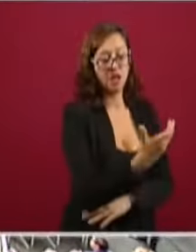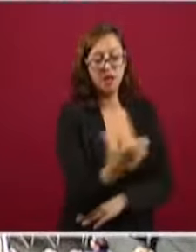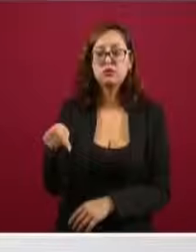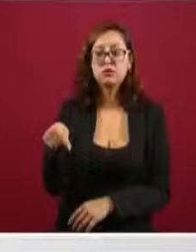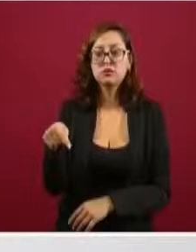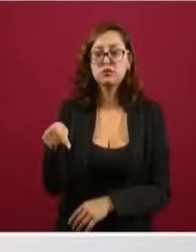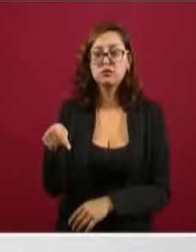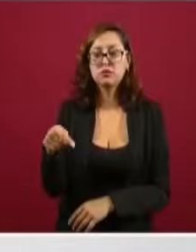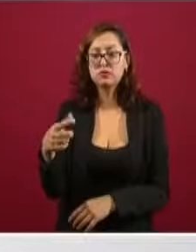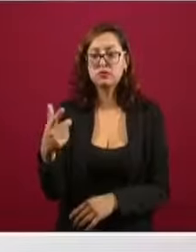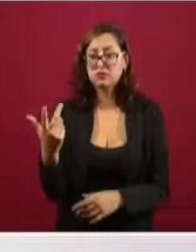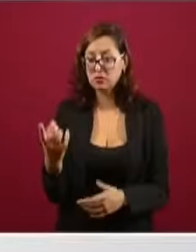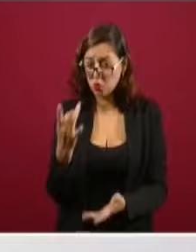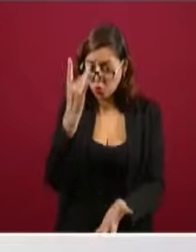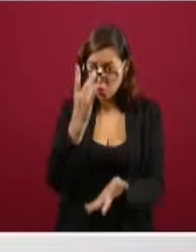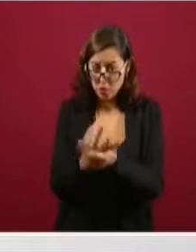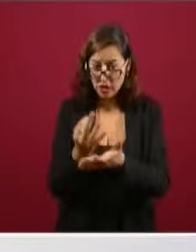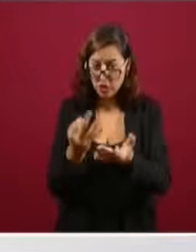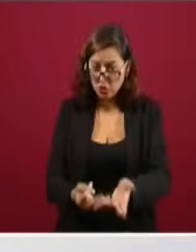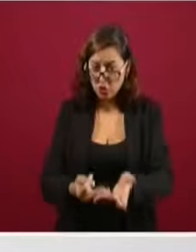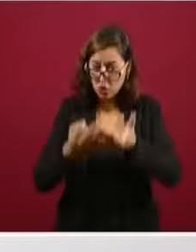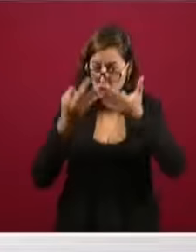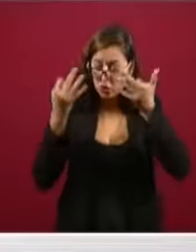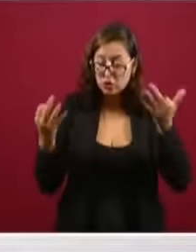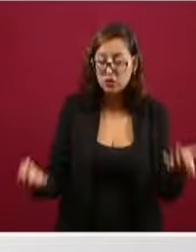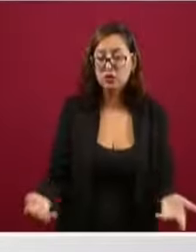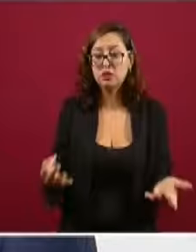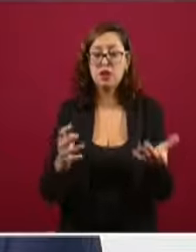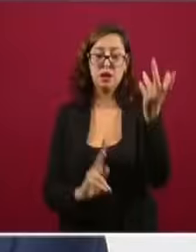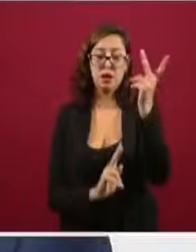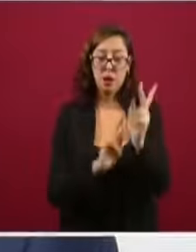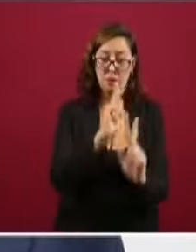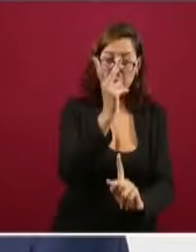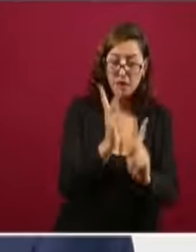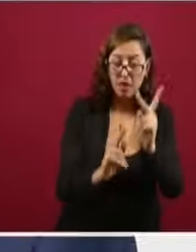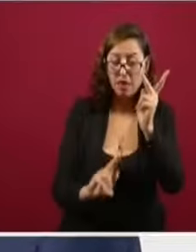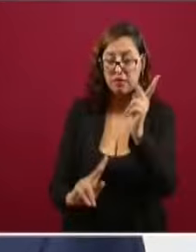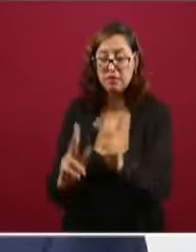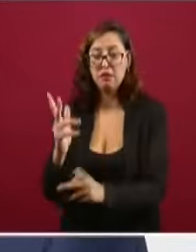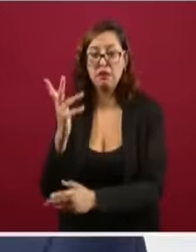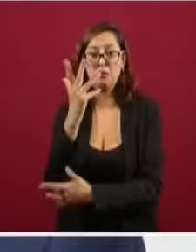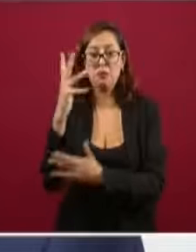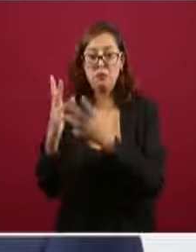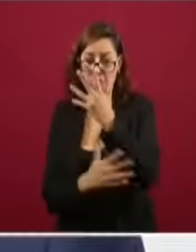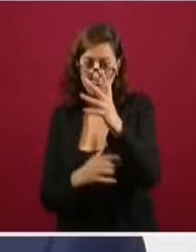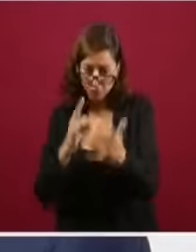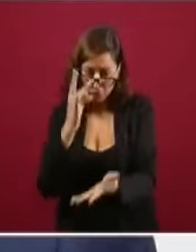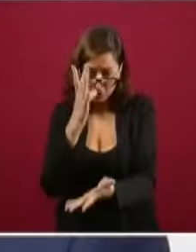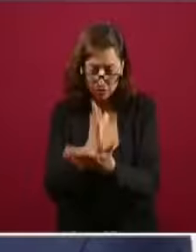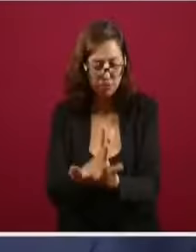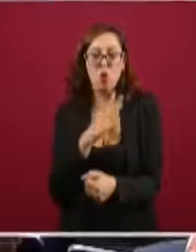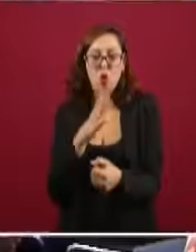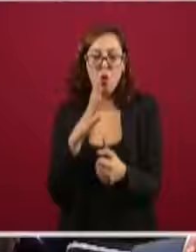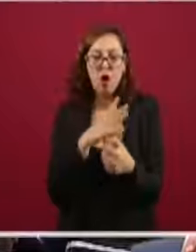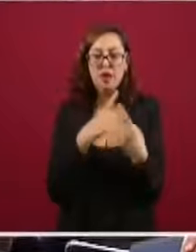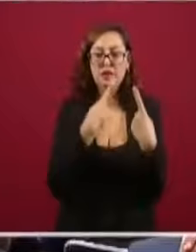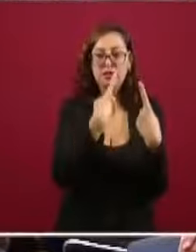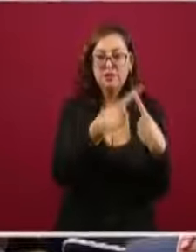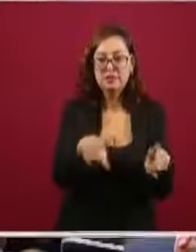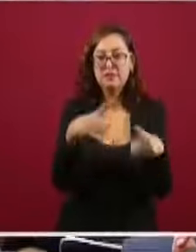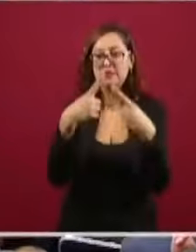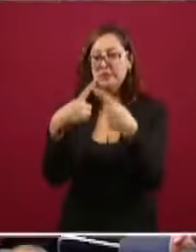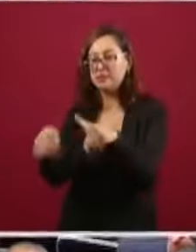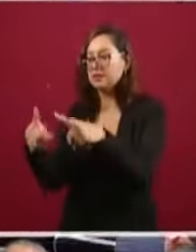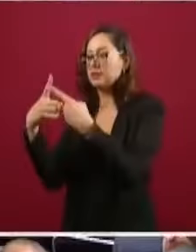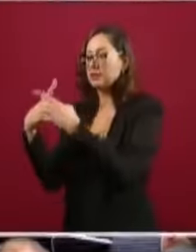que se cerraron 51 representaciones que existían en el mundo llamadas ProMéxico y lo calificó de ridículo porque ningún país